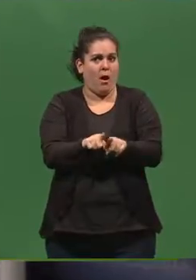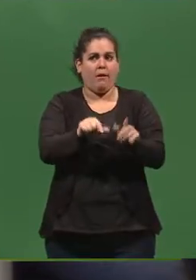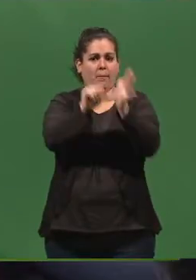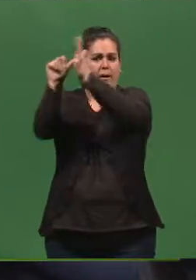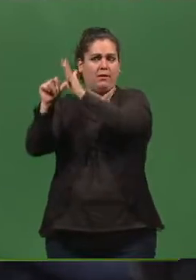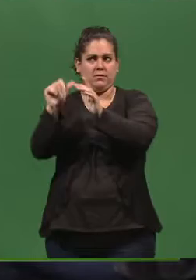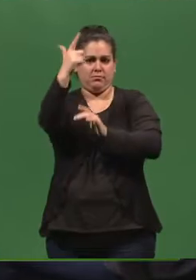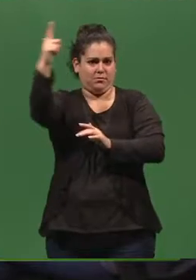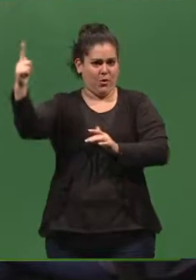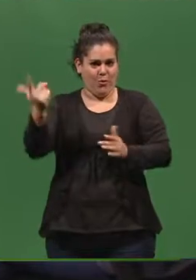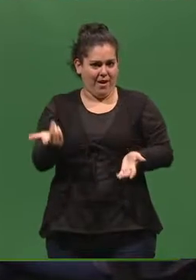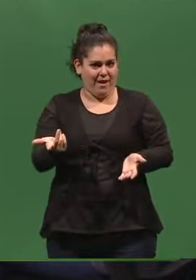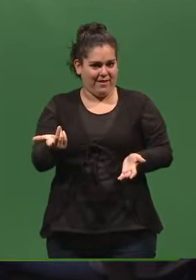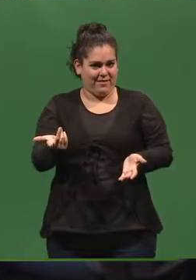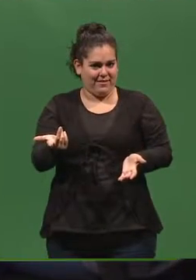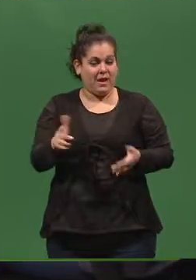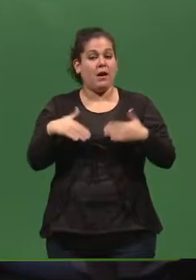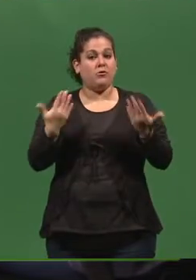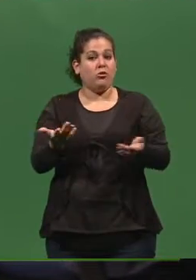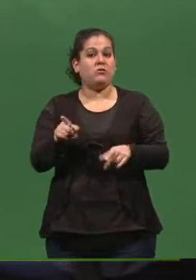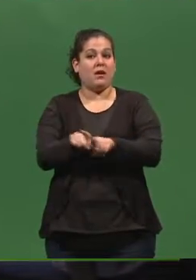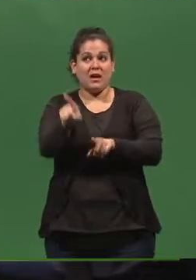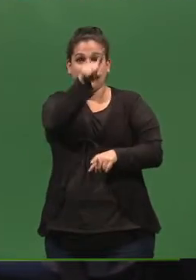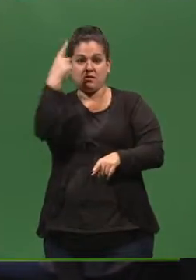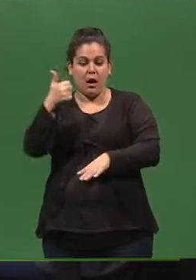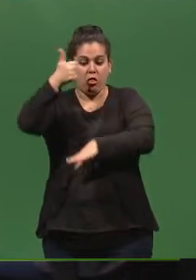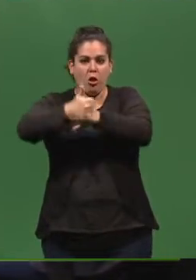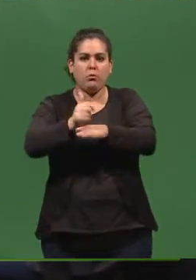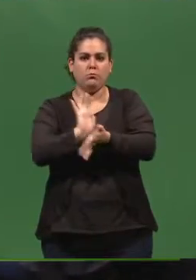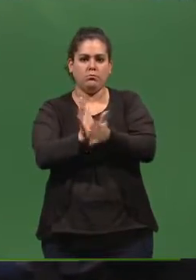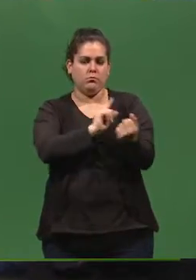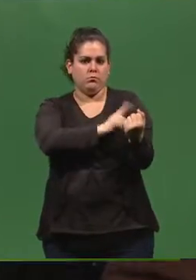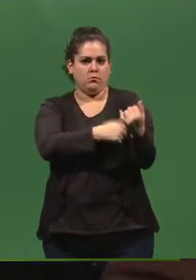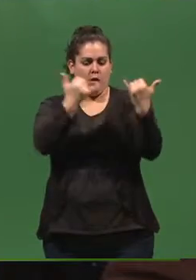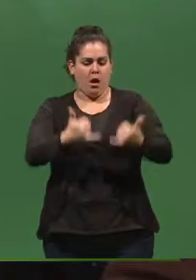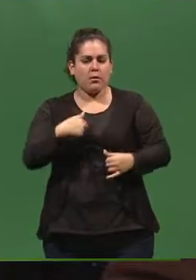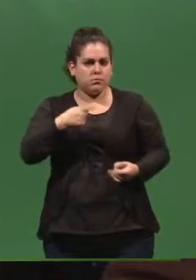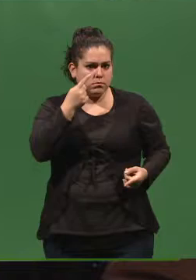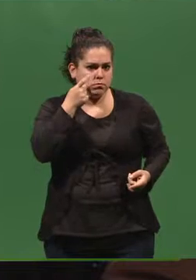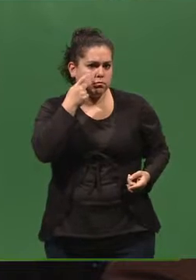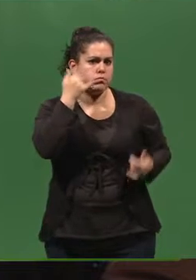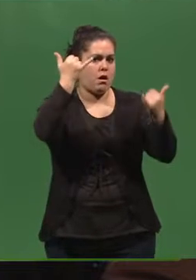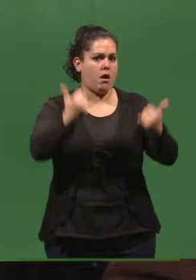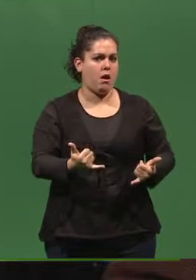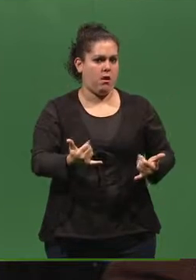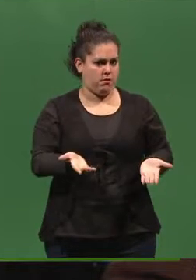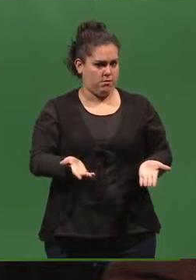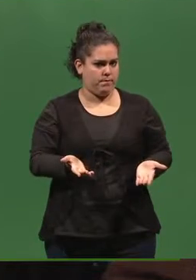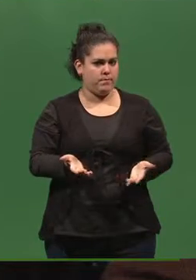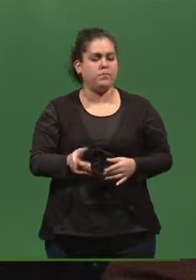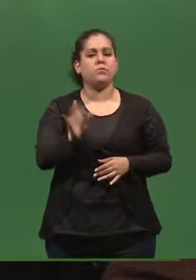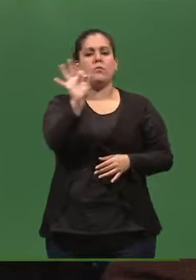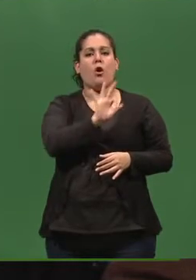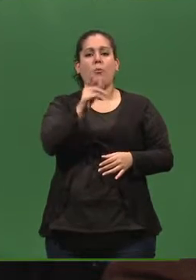antecedentes internacionales, tampoco se avanzó en ese sentido, sino que la presencia del Estado es bastante fuerte. Por ejemplo, para hablar, o sea, un ejemplo de regulación que tenemos